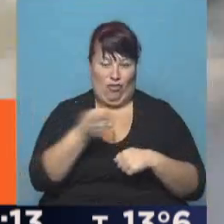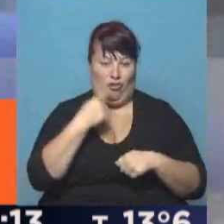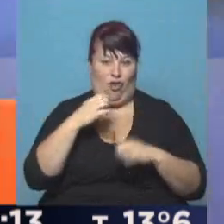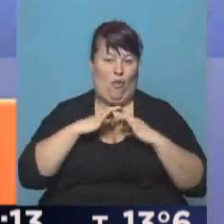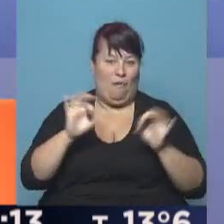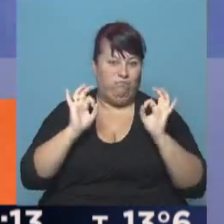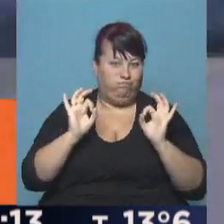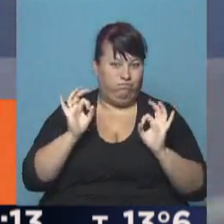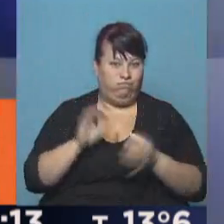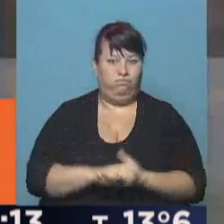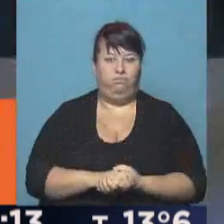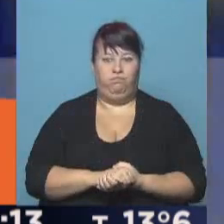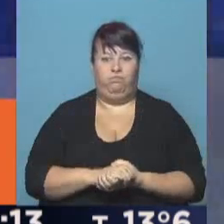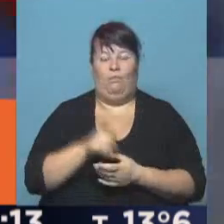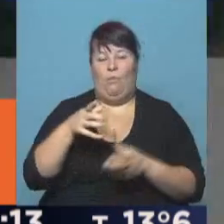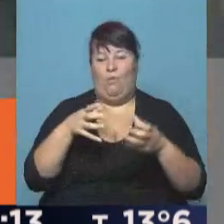tenido vacaciones